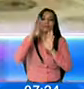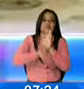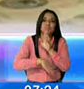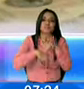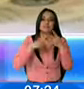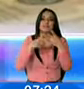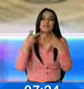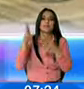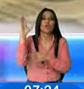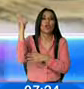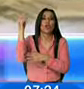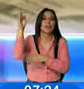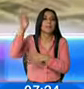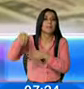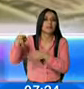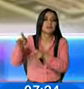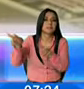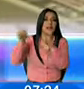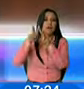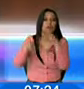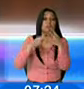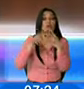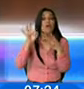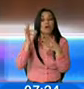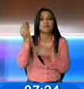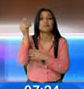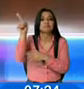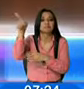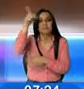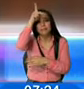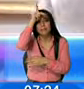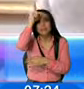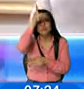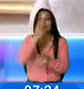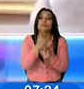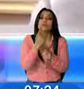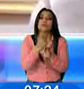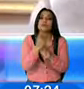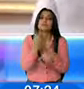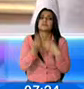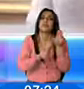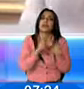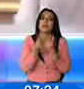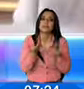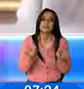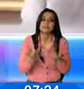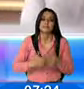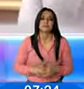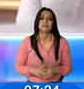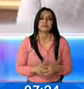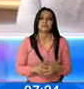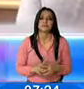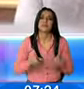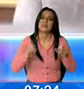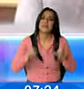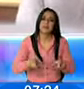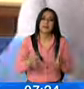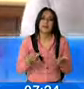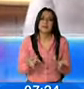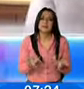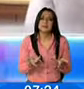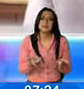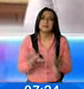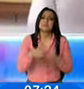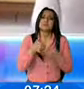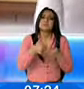pesos colombianos y soles peruanos, lo que toma y obliga. De repente revisar